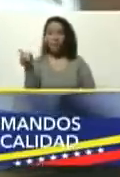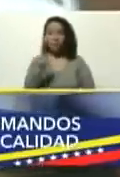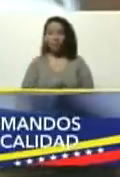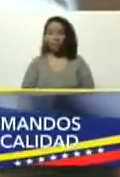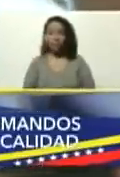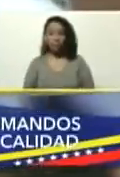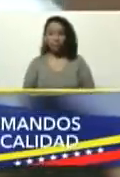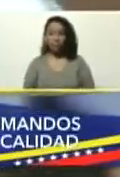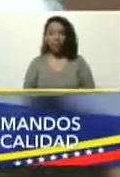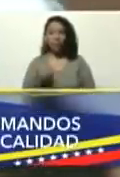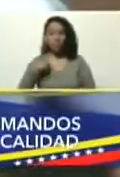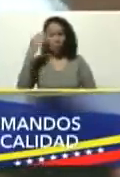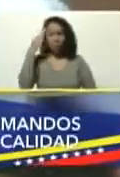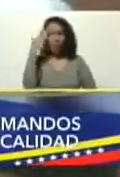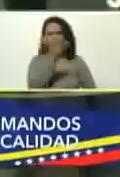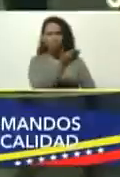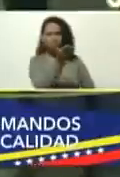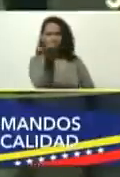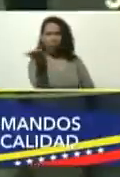Sé que ustedes